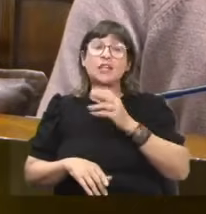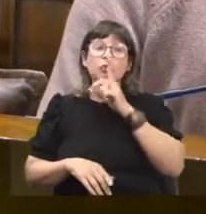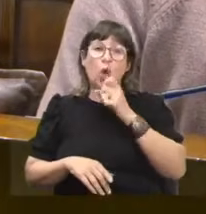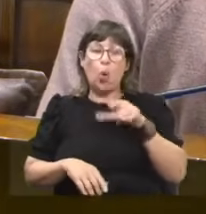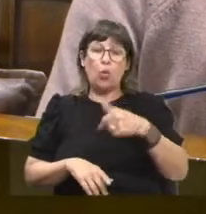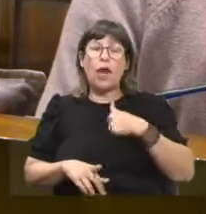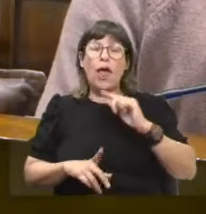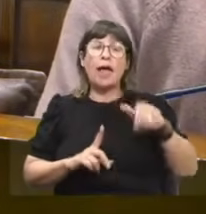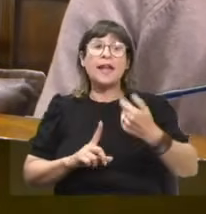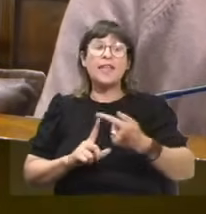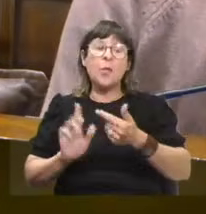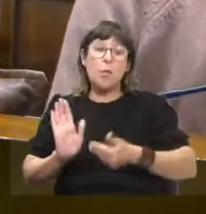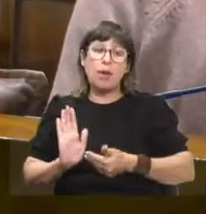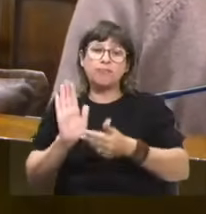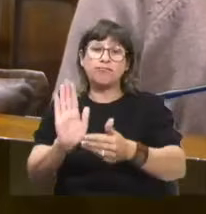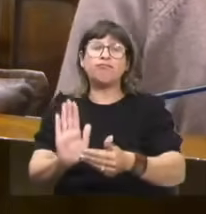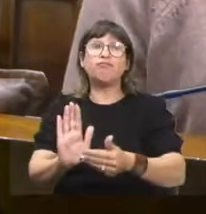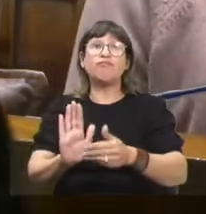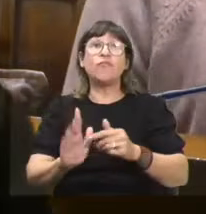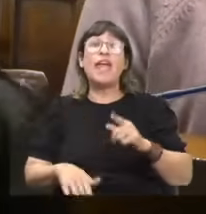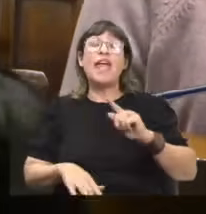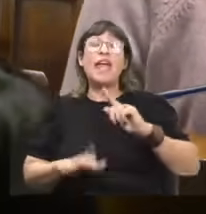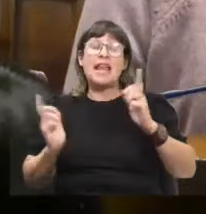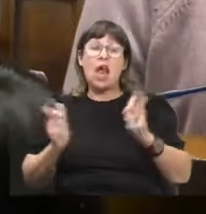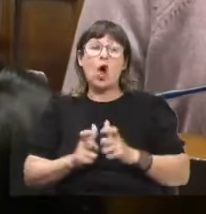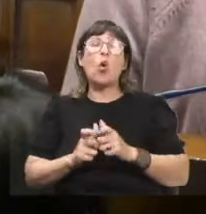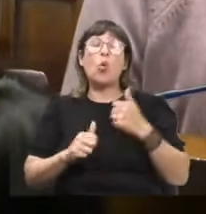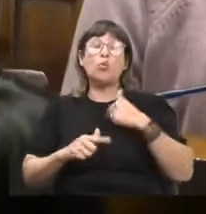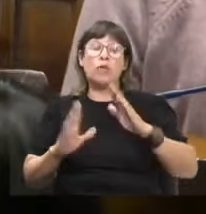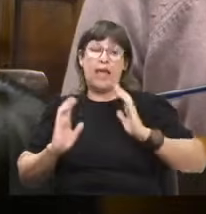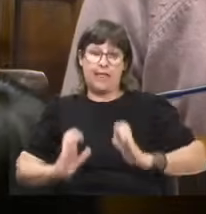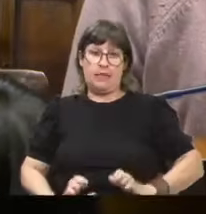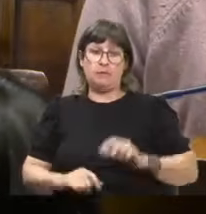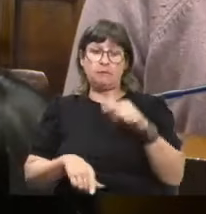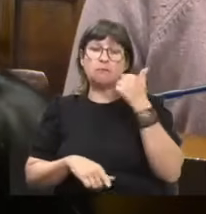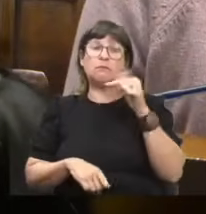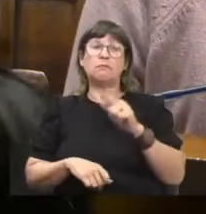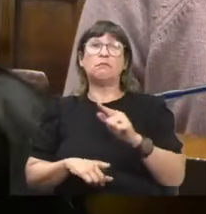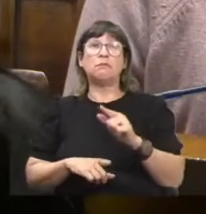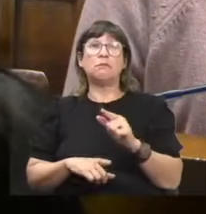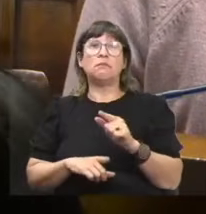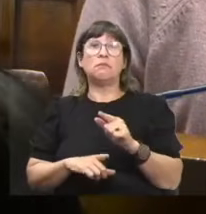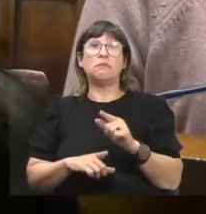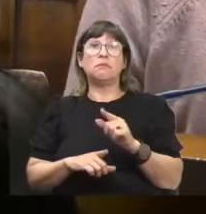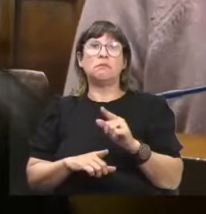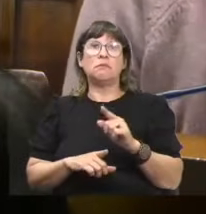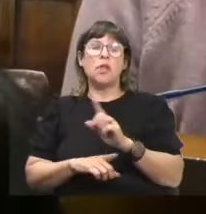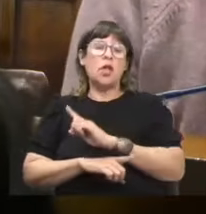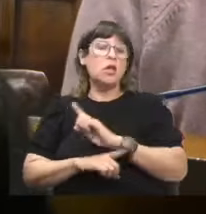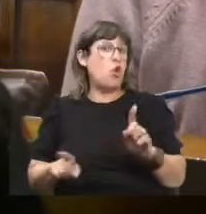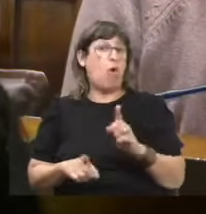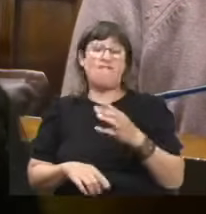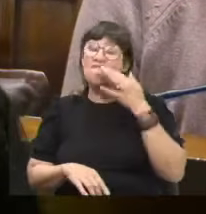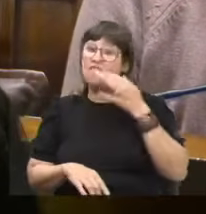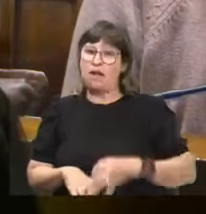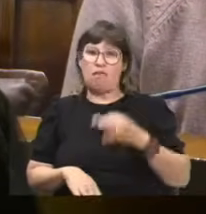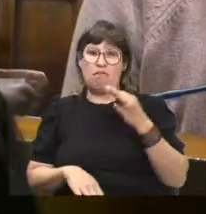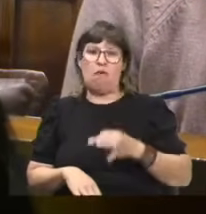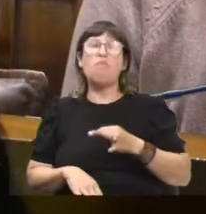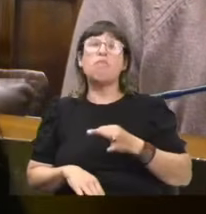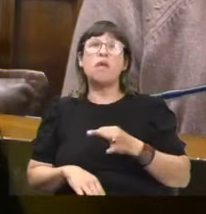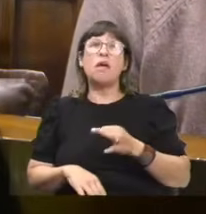fueron presentadas ante la JUTEP. Es decir, no es cierto que se